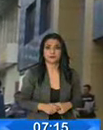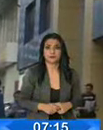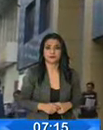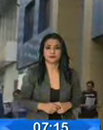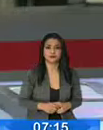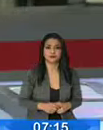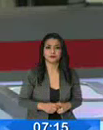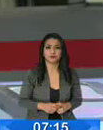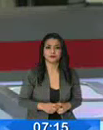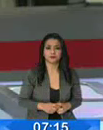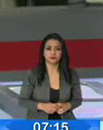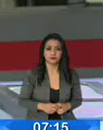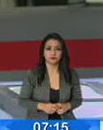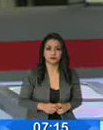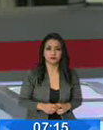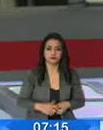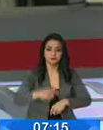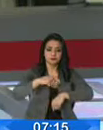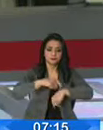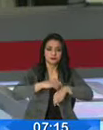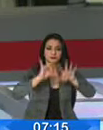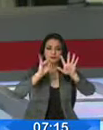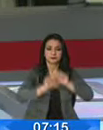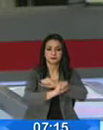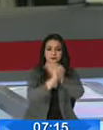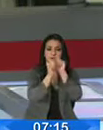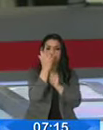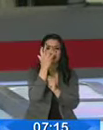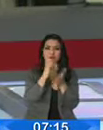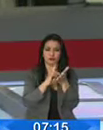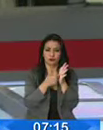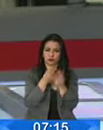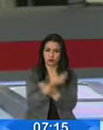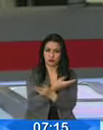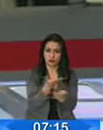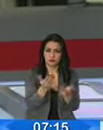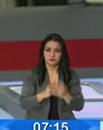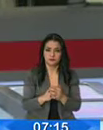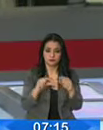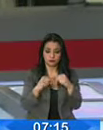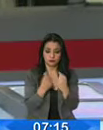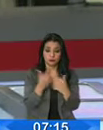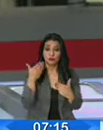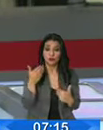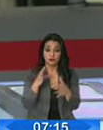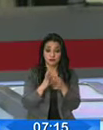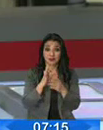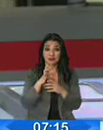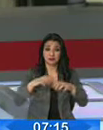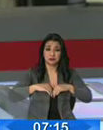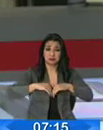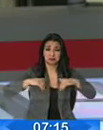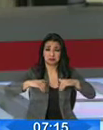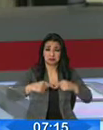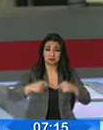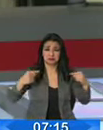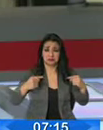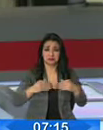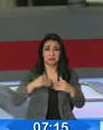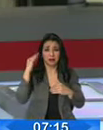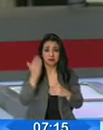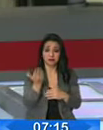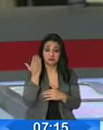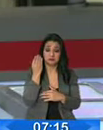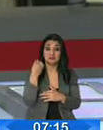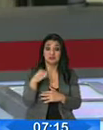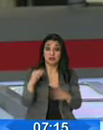Cadena. Son las 7:15 en la mañana. Vamos a contarles que la división del partido de gobierno se profundiza cada vez más. En la noche del pasado